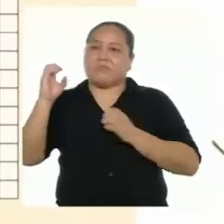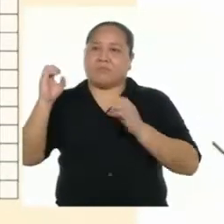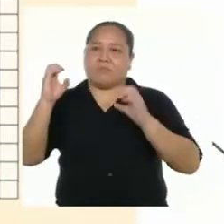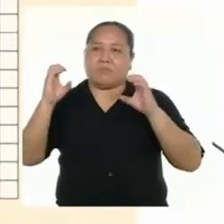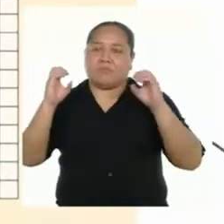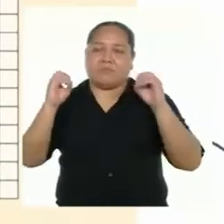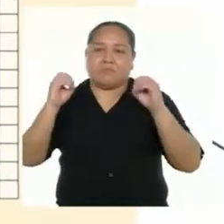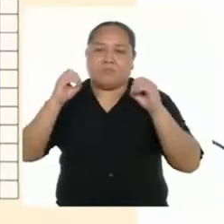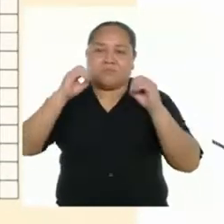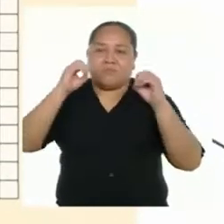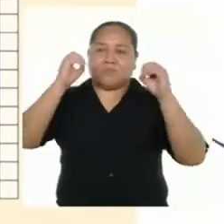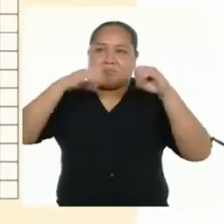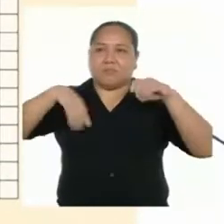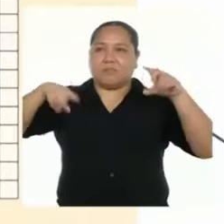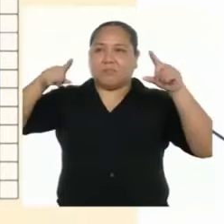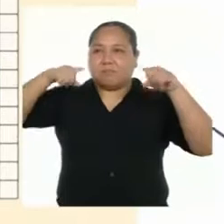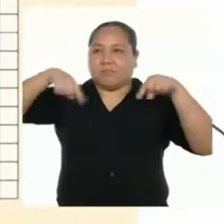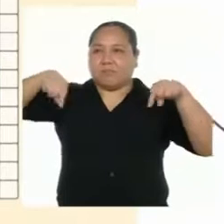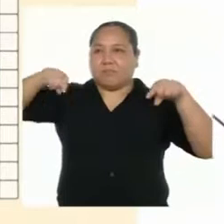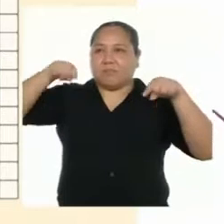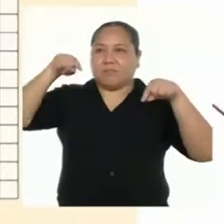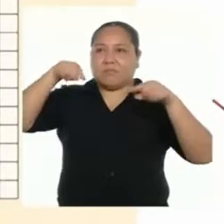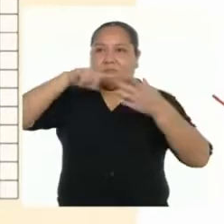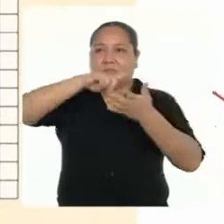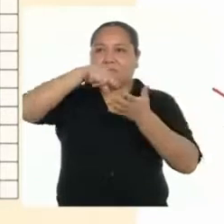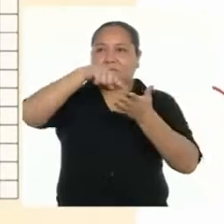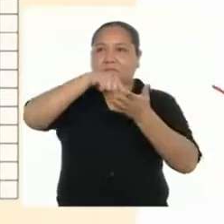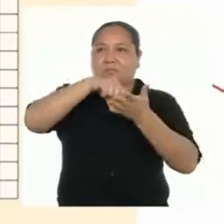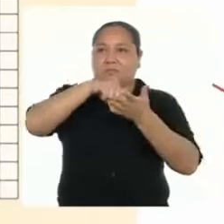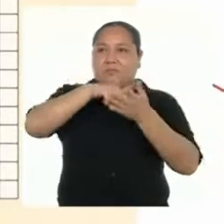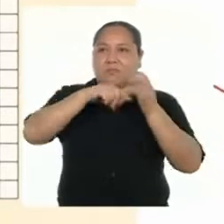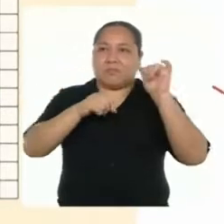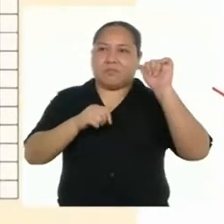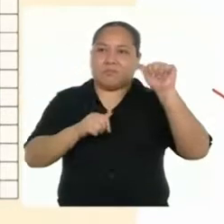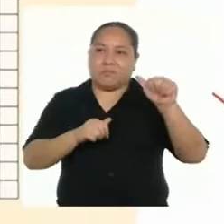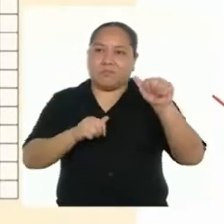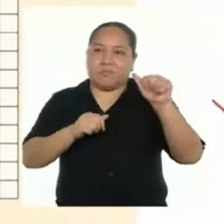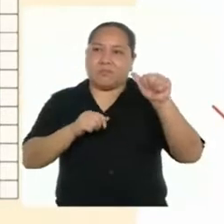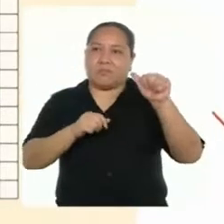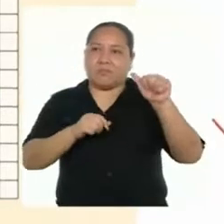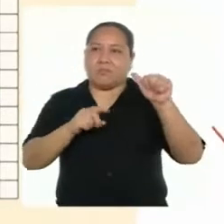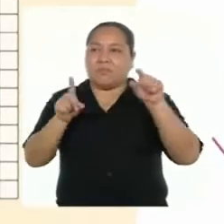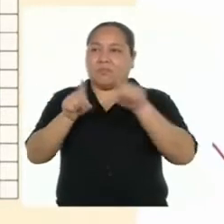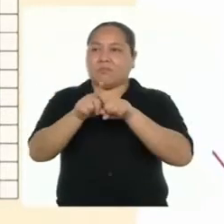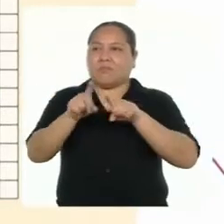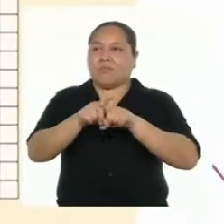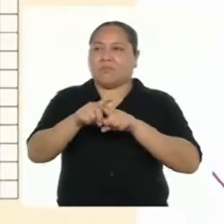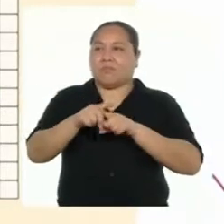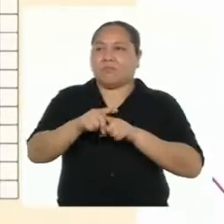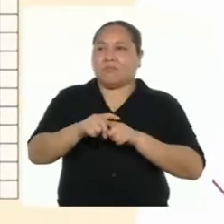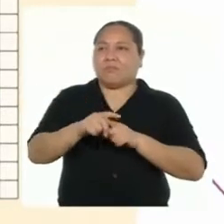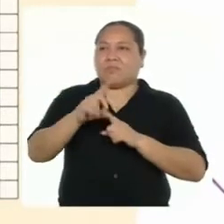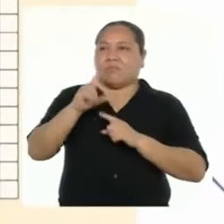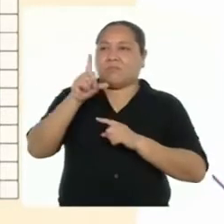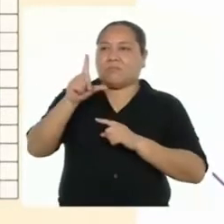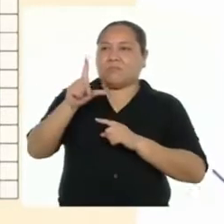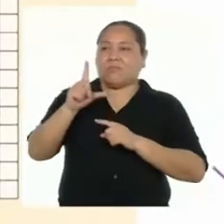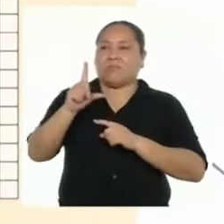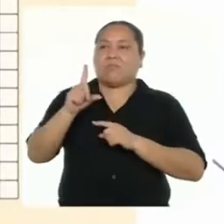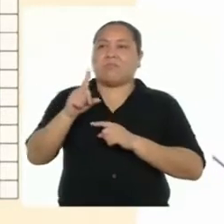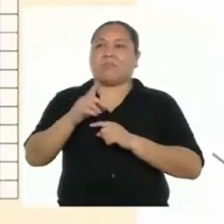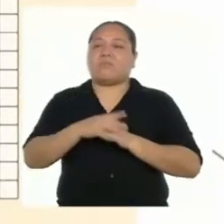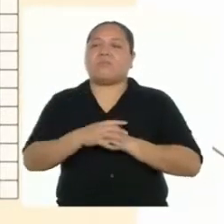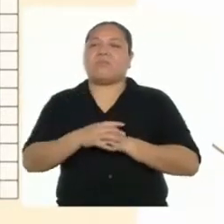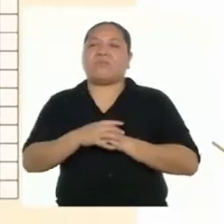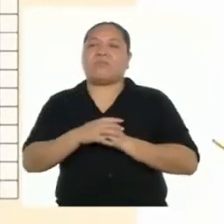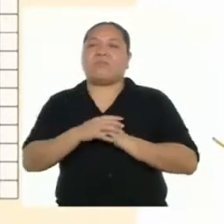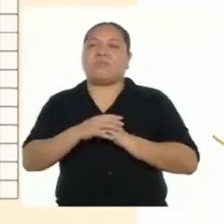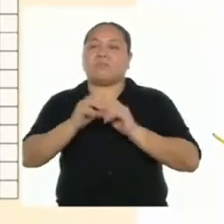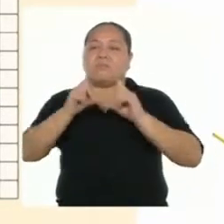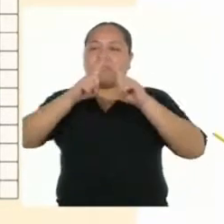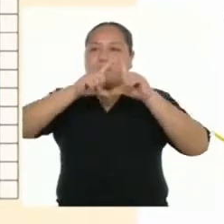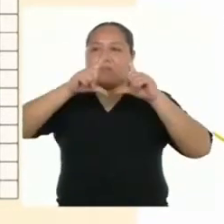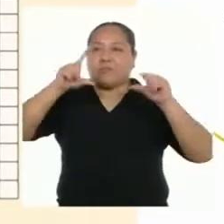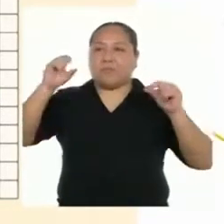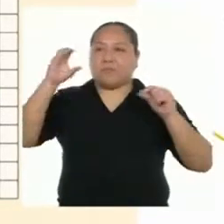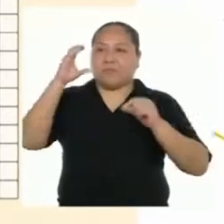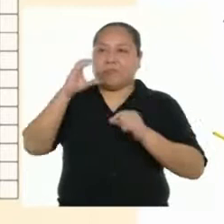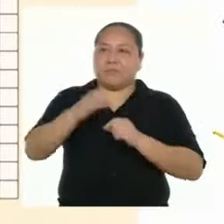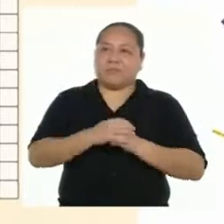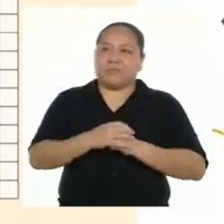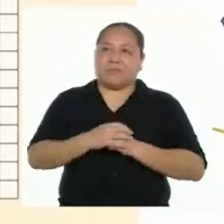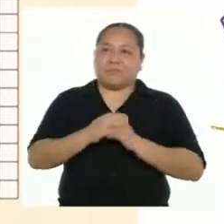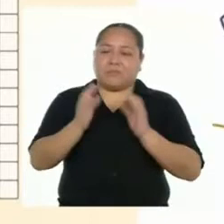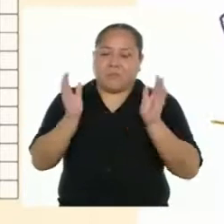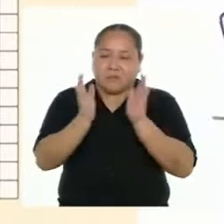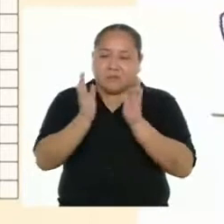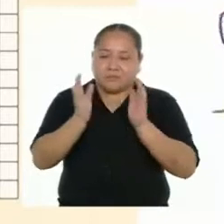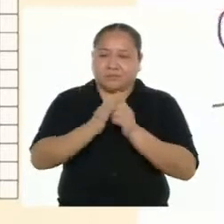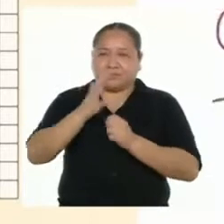círculo cuyo centro sería este punto de aquí llamado A. También tenemos un rectángulo C, cuyo lado más corto mide